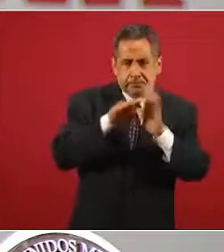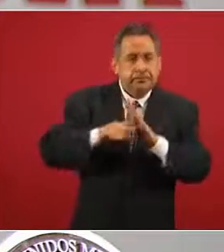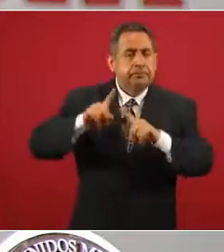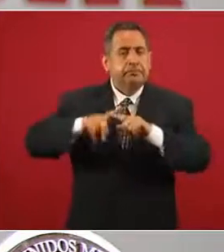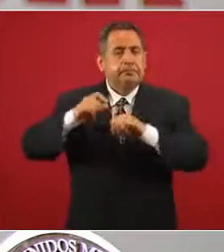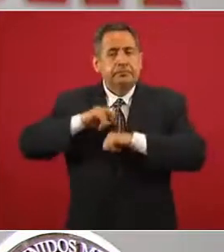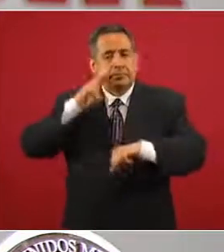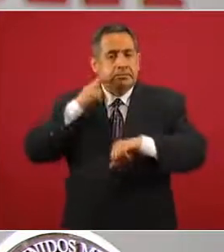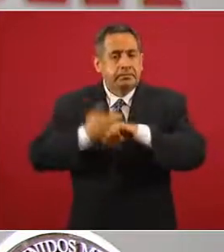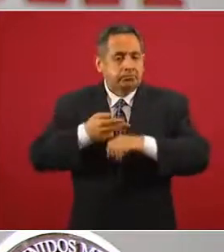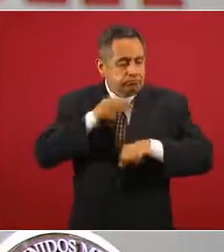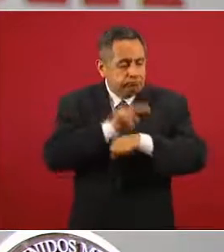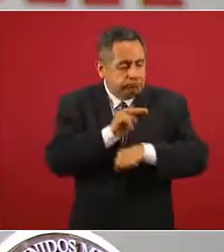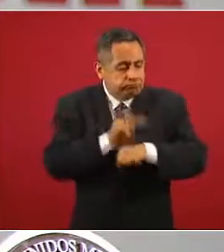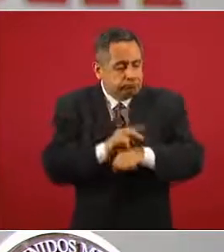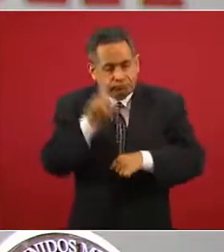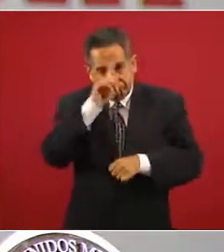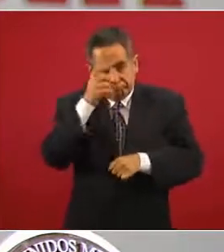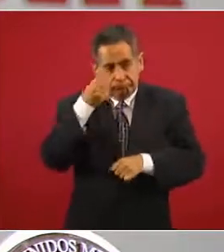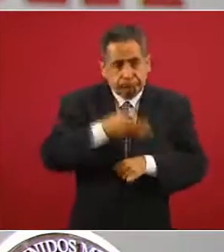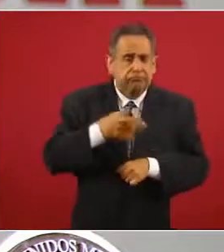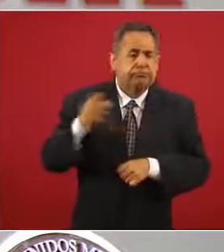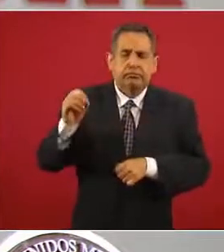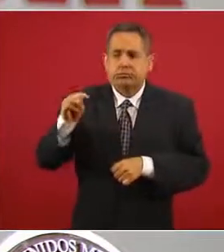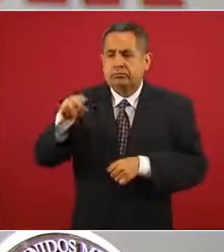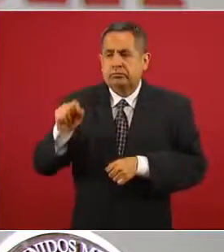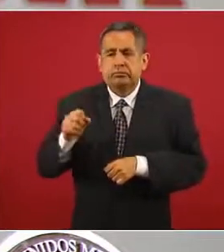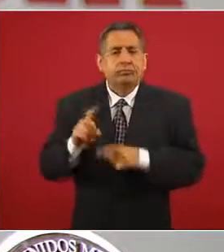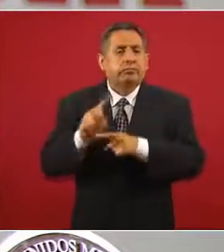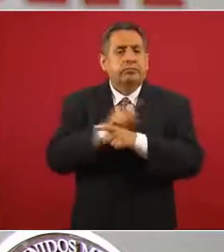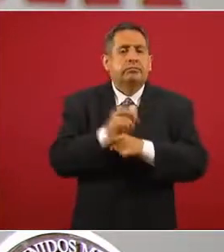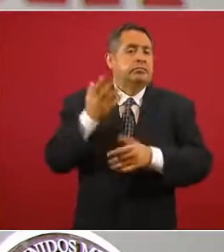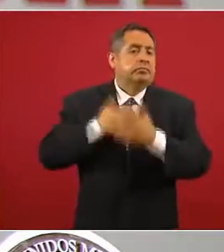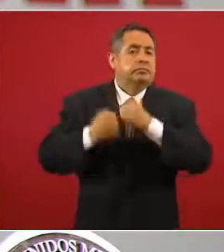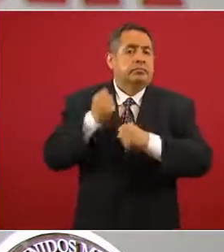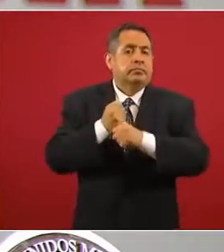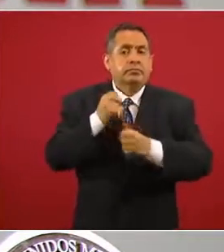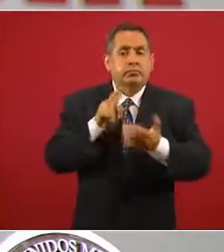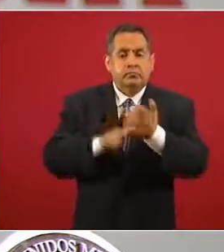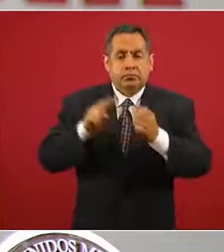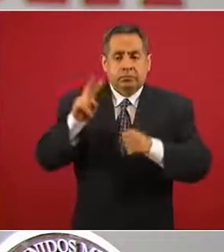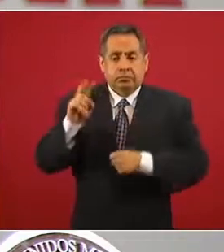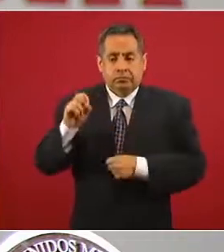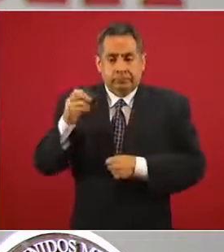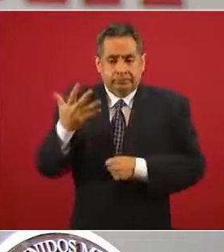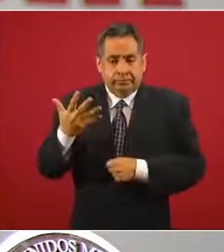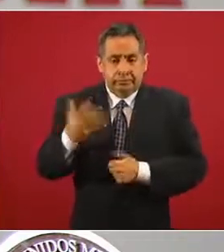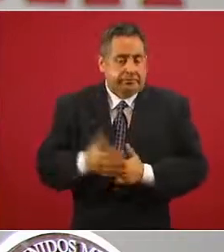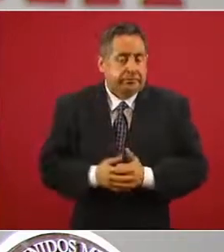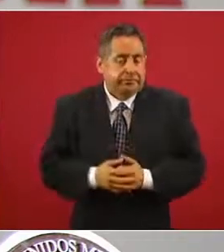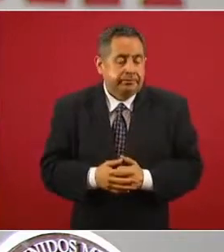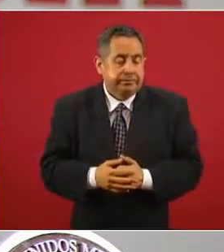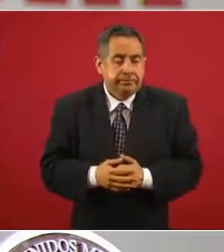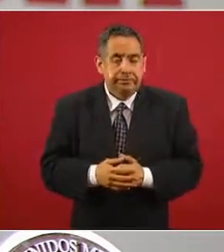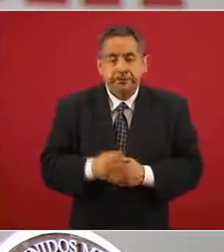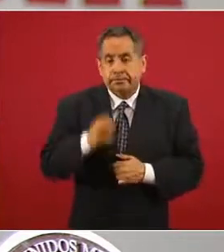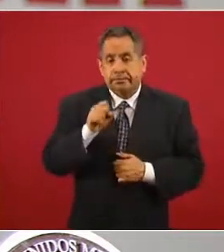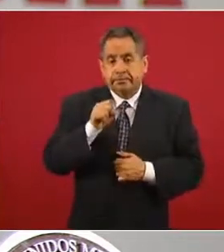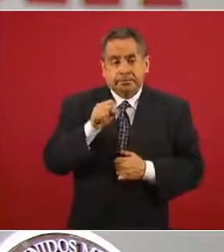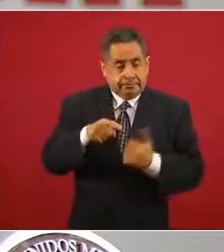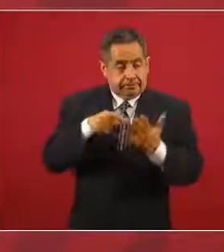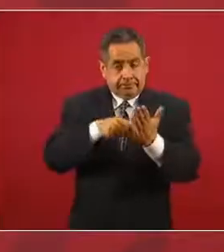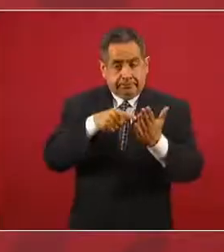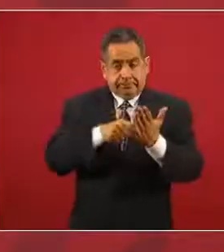Organización Mundial de la Salud, al menos desde el año 2005. Y esto es el